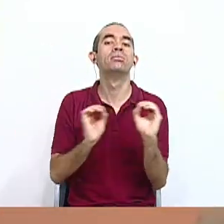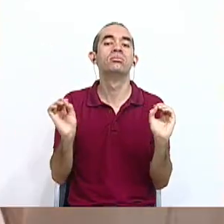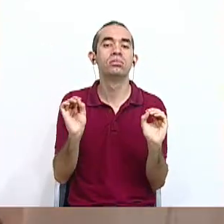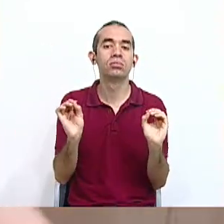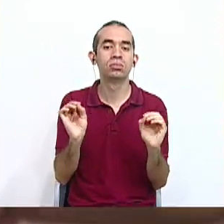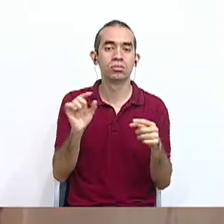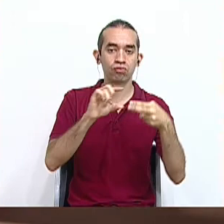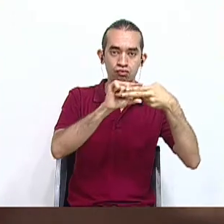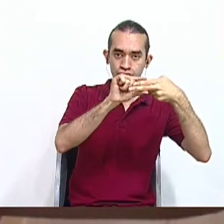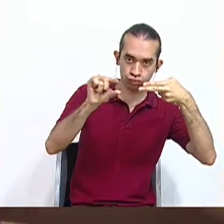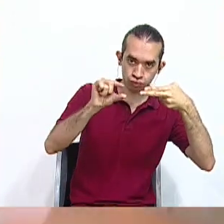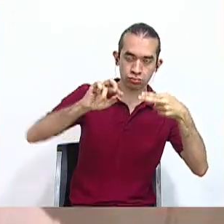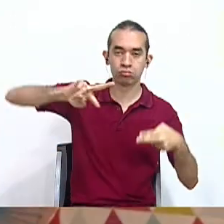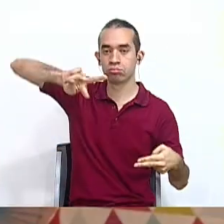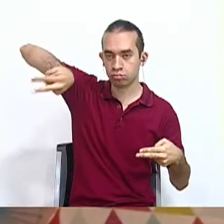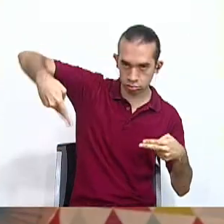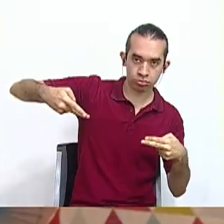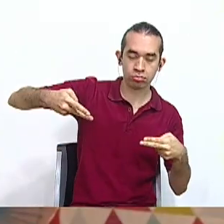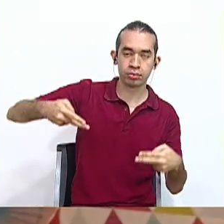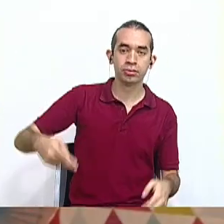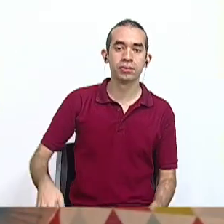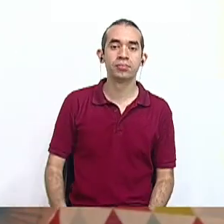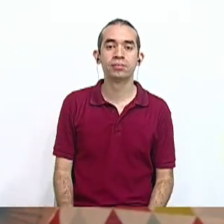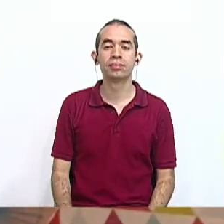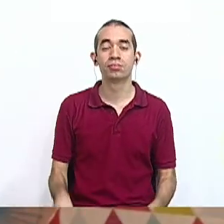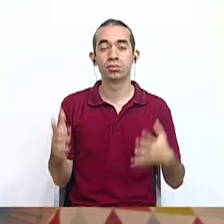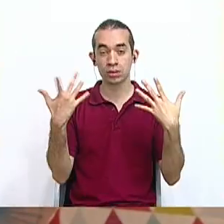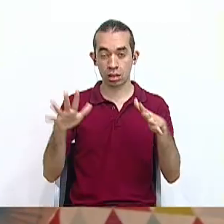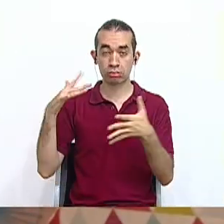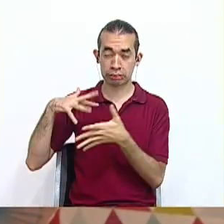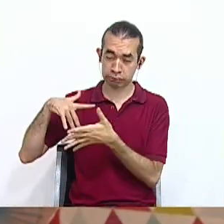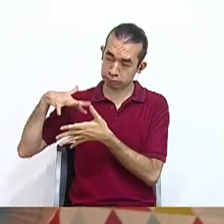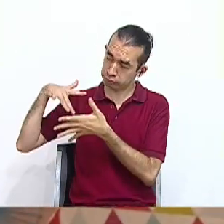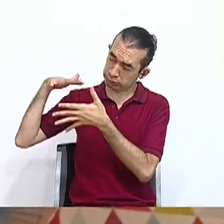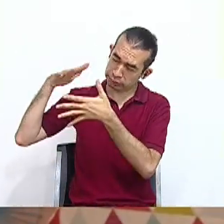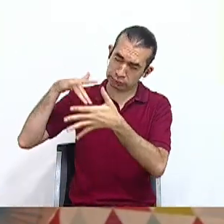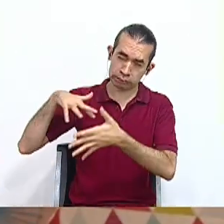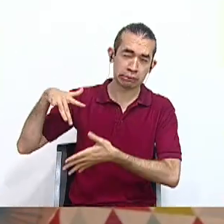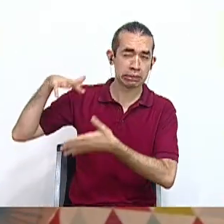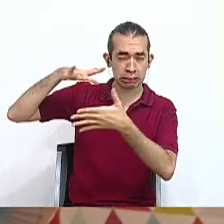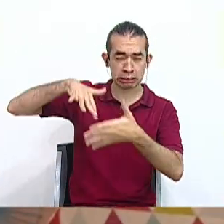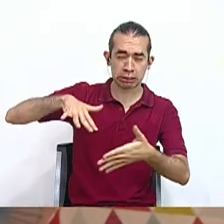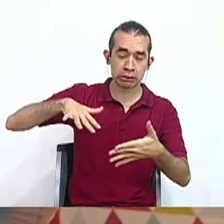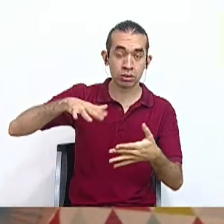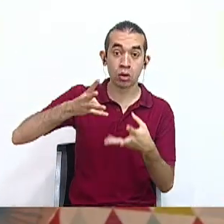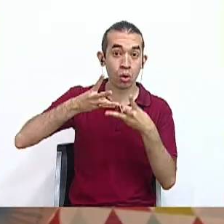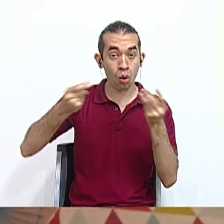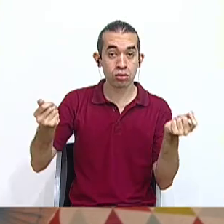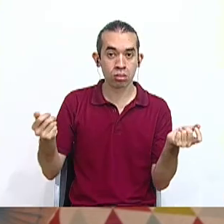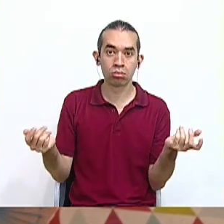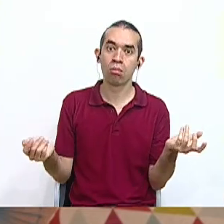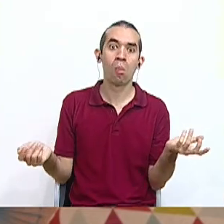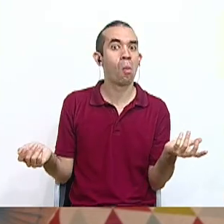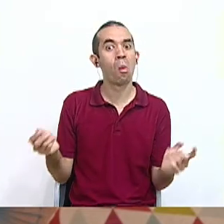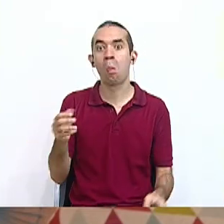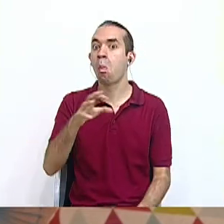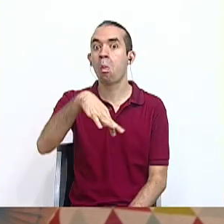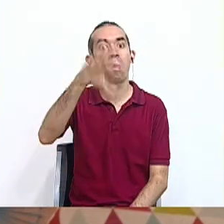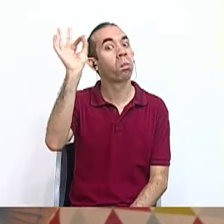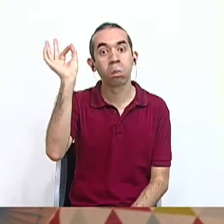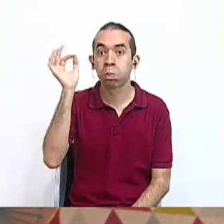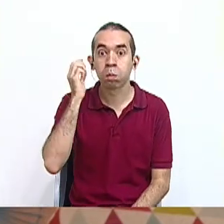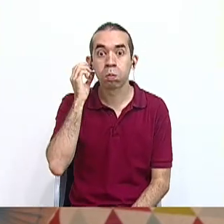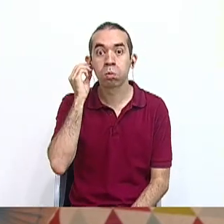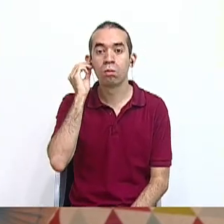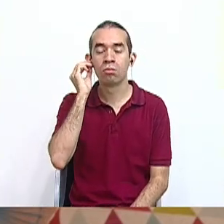regla y el compás. Aunque se ha estudiado por años de años, no se ha encontrado una solución. Sin embargo, se ha